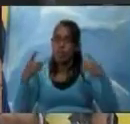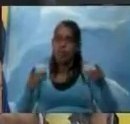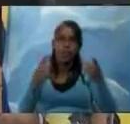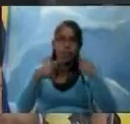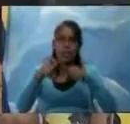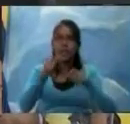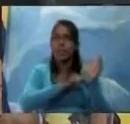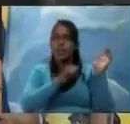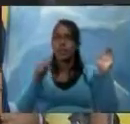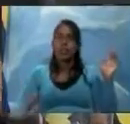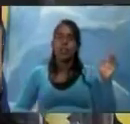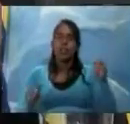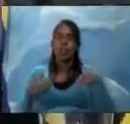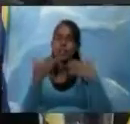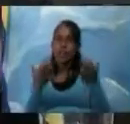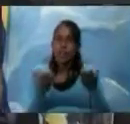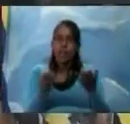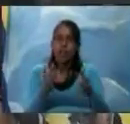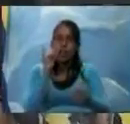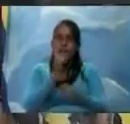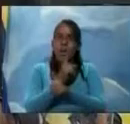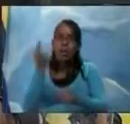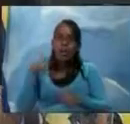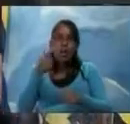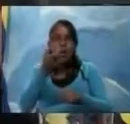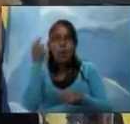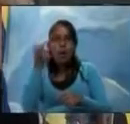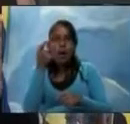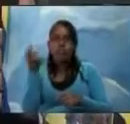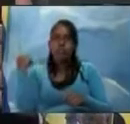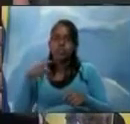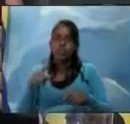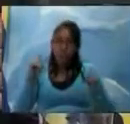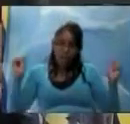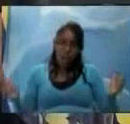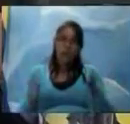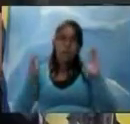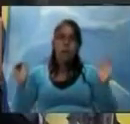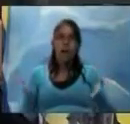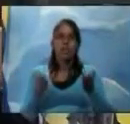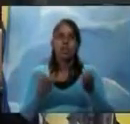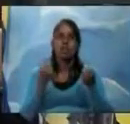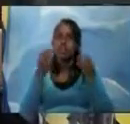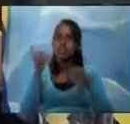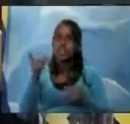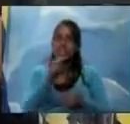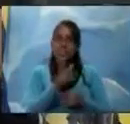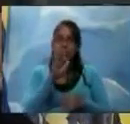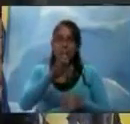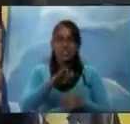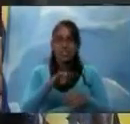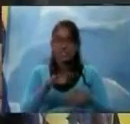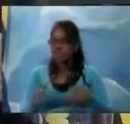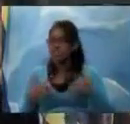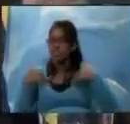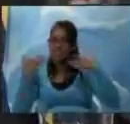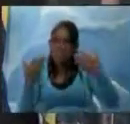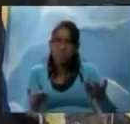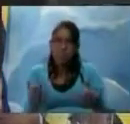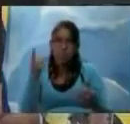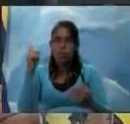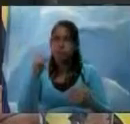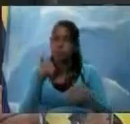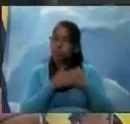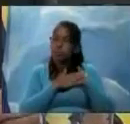talentos que el Señor te ha entregado. Solamente tienes que buscarlo, tienes que animarte. Mucha gente anda desanimada, por eso